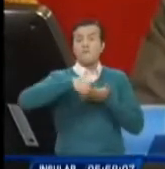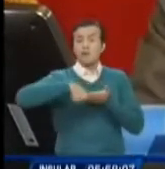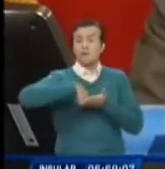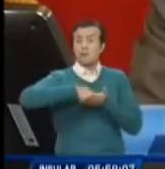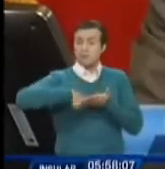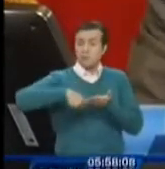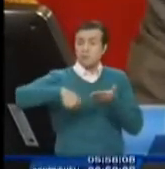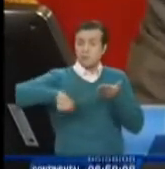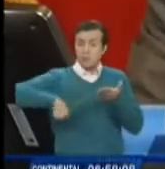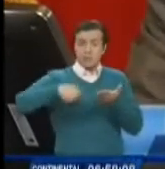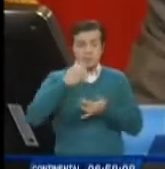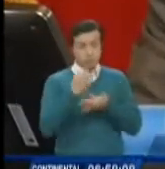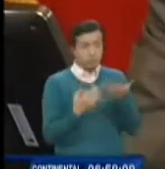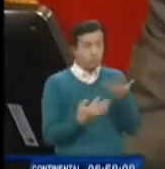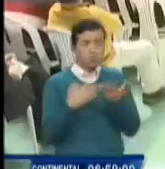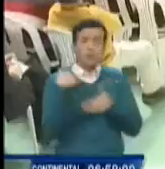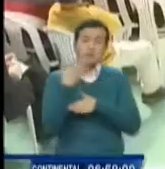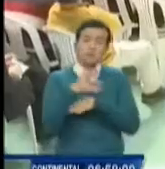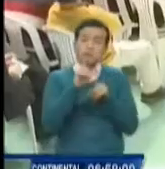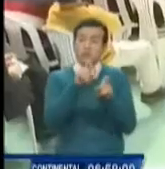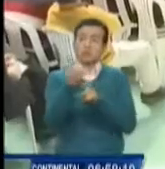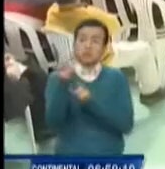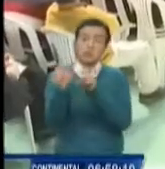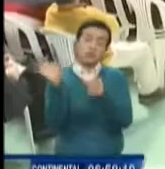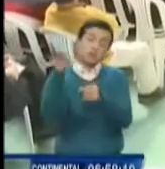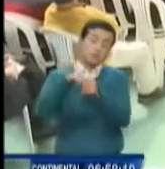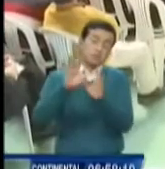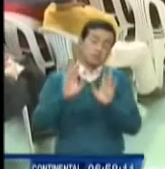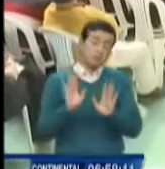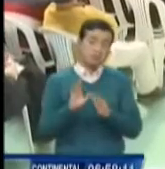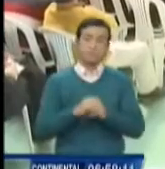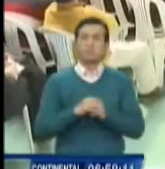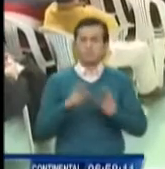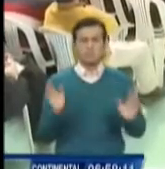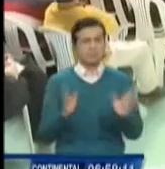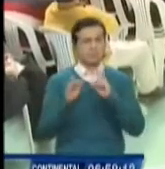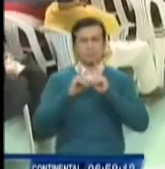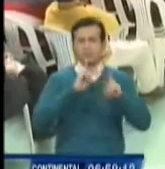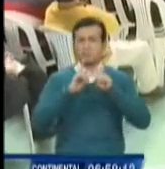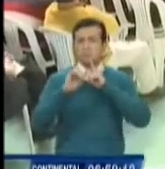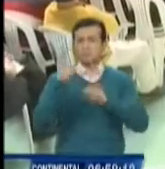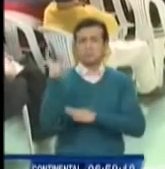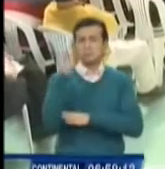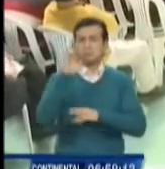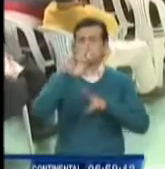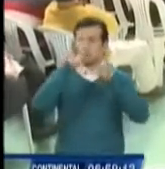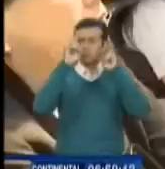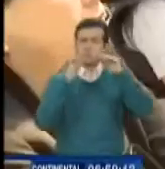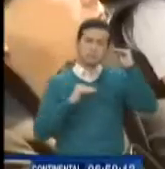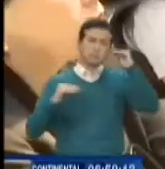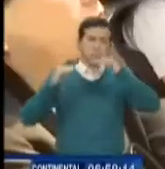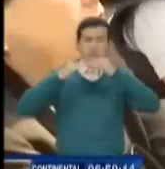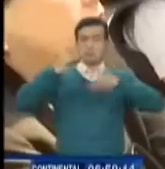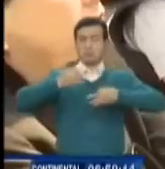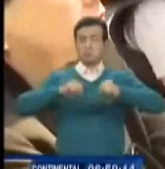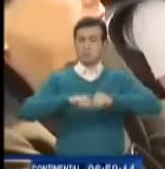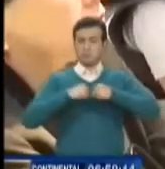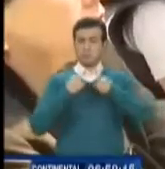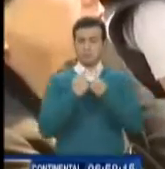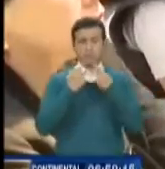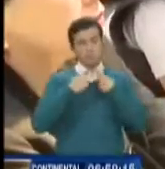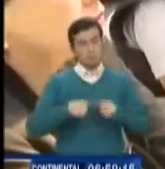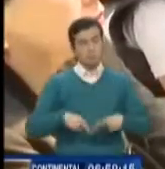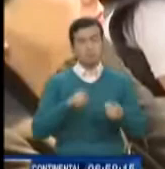en las urnas sobre esas enmiendas. Calificó de exitoso el diálogo impulsado por el gobierno sobre la equidad y justicia social y no